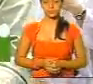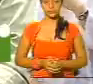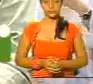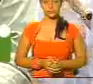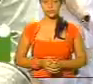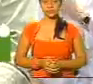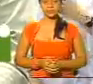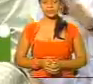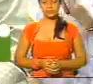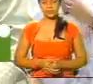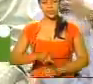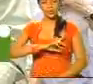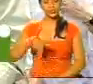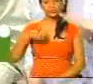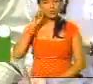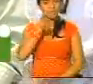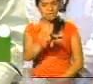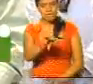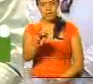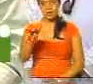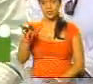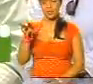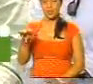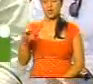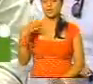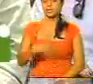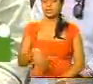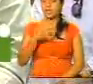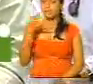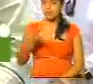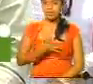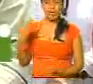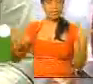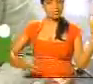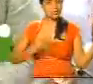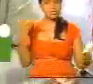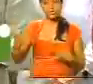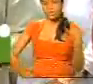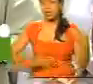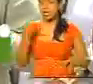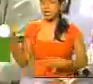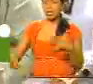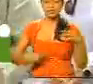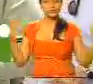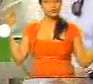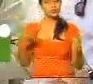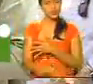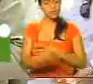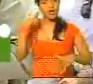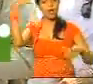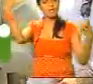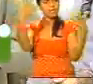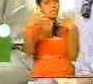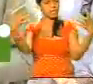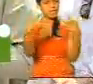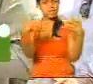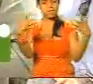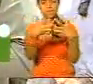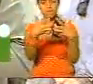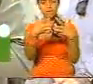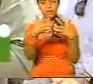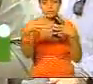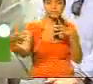Chávez. Hemos presenciado una recreación de la batalla que coronó la